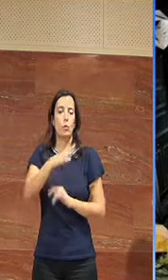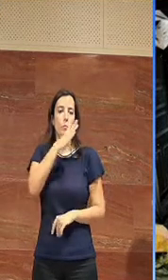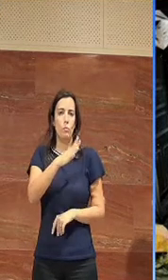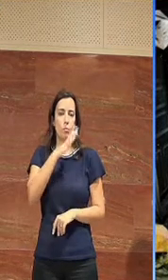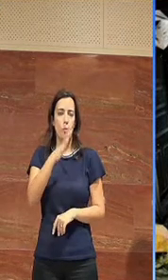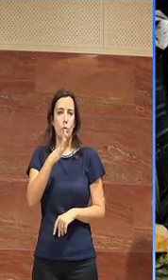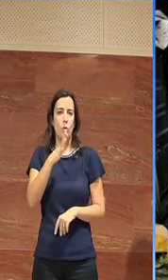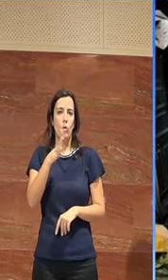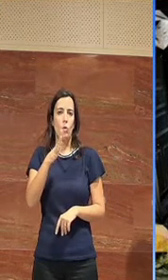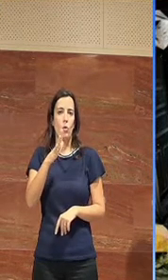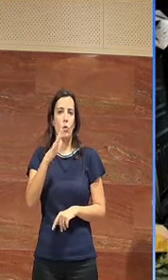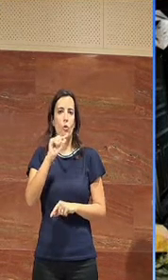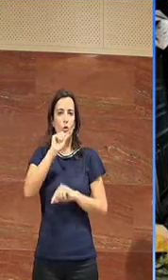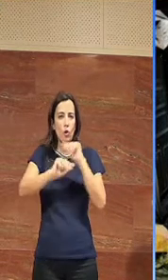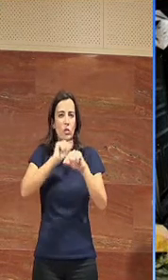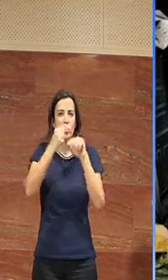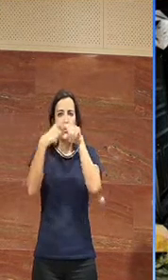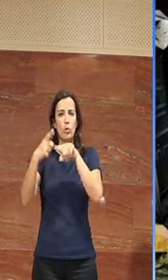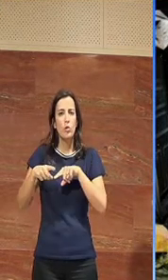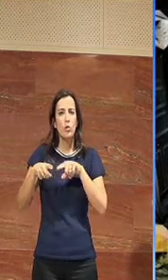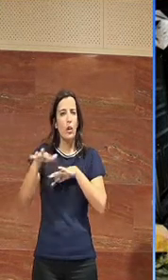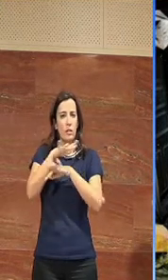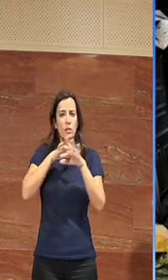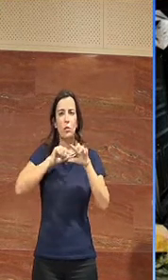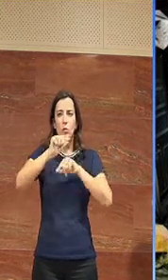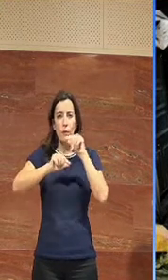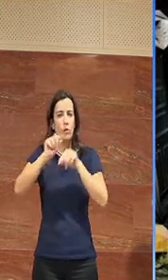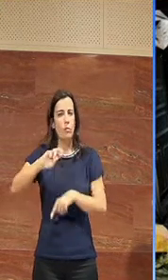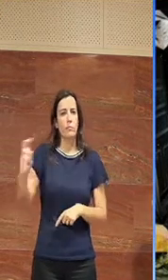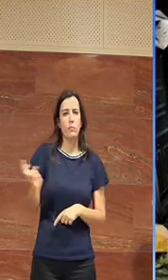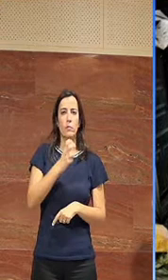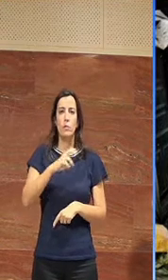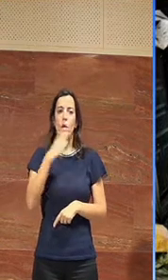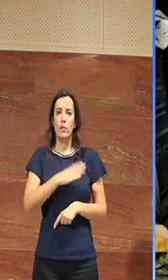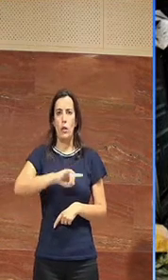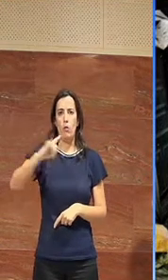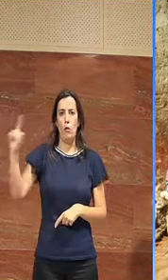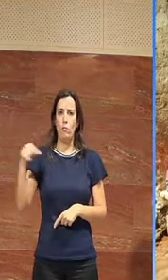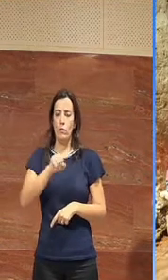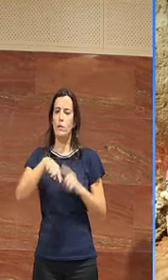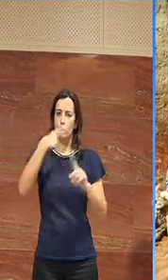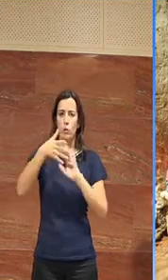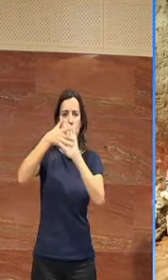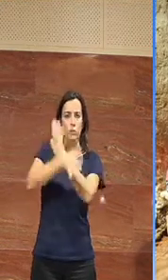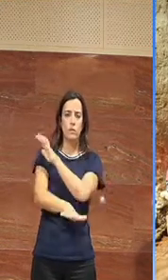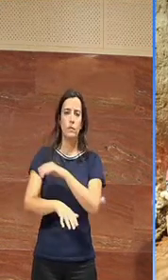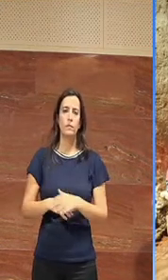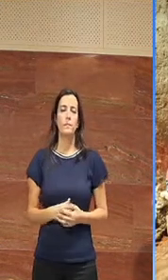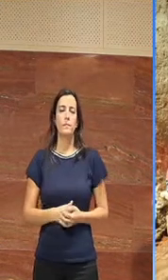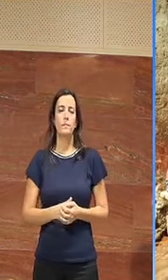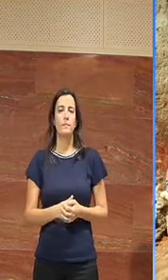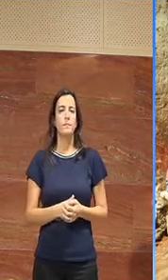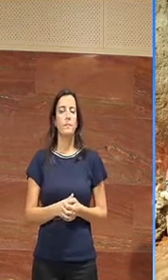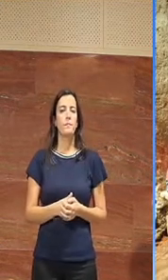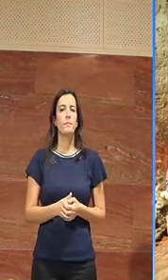por los agentes tóxicos en los que se mueven, la contaminación, etc. Aunque todo eso lo veremos más adelante.